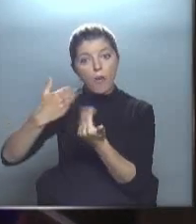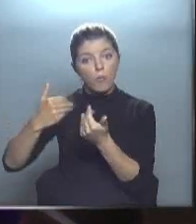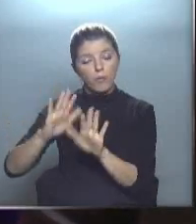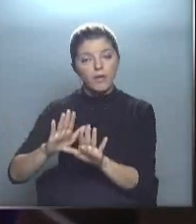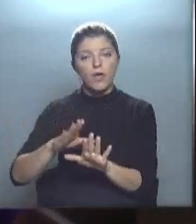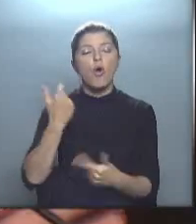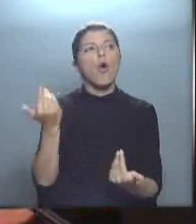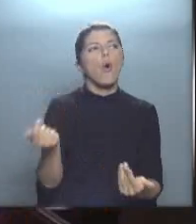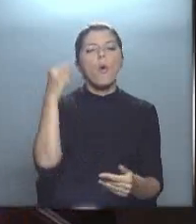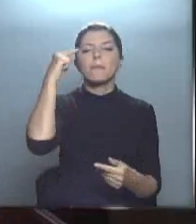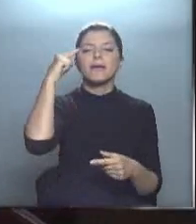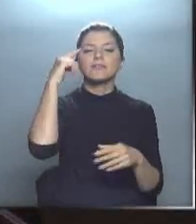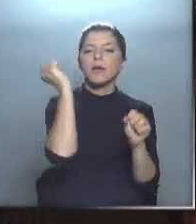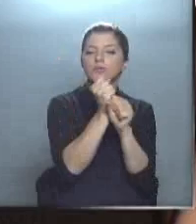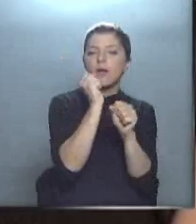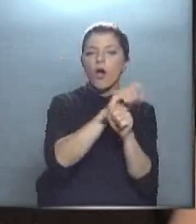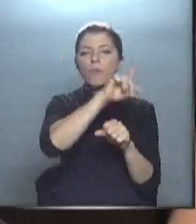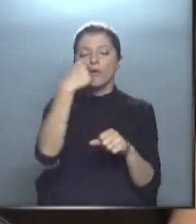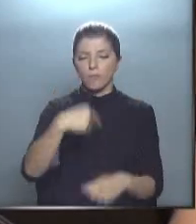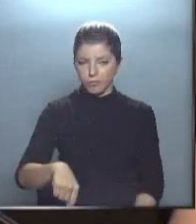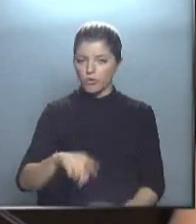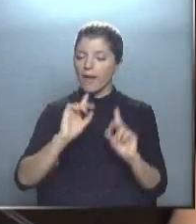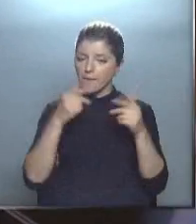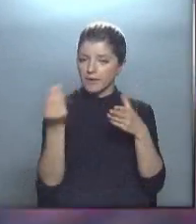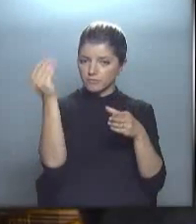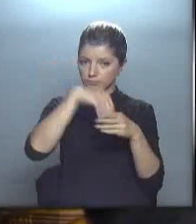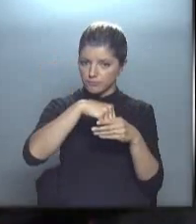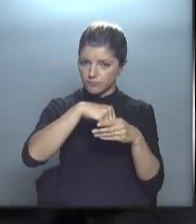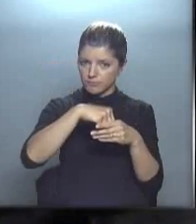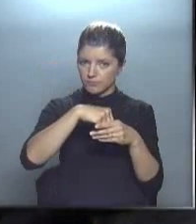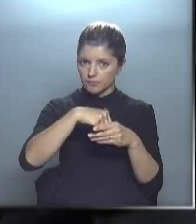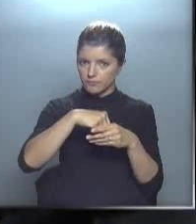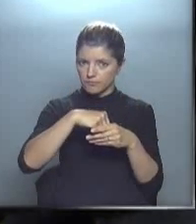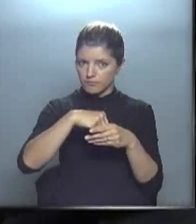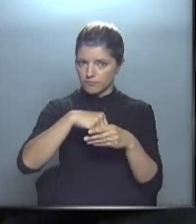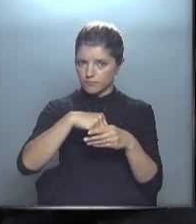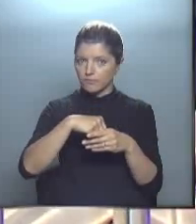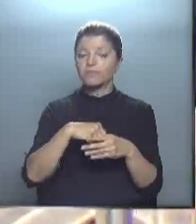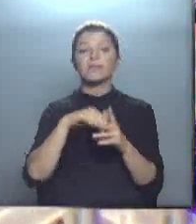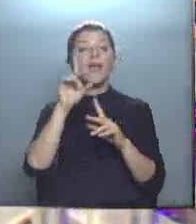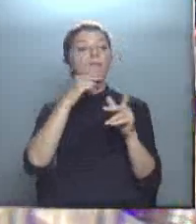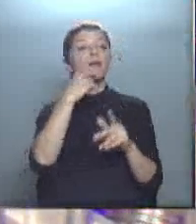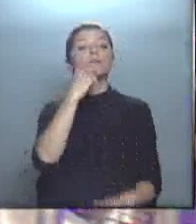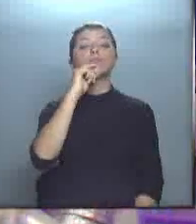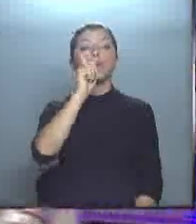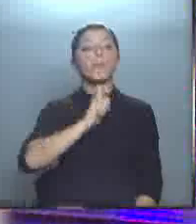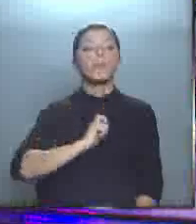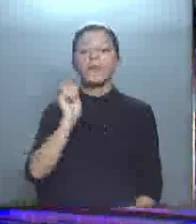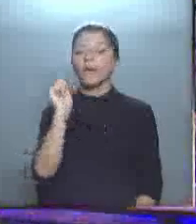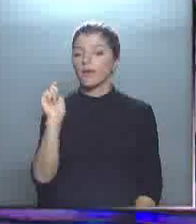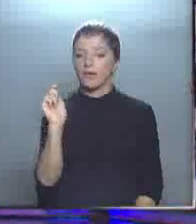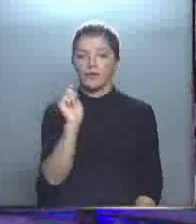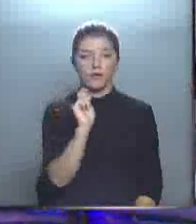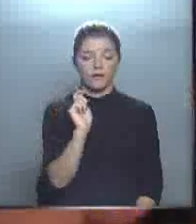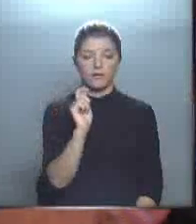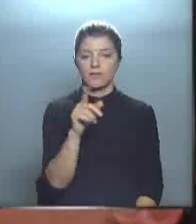se trabaja por otras necesidades también? A ver, la pregunta de Sonsol es la respuesta de quién. Exactamente,